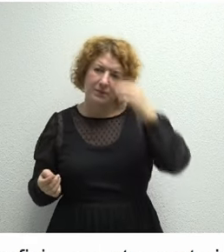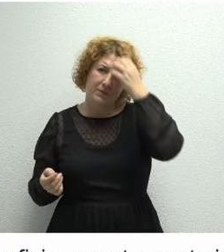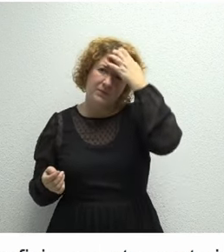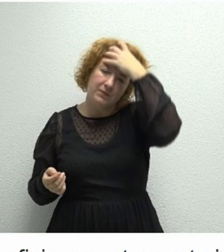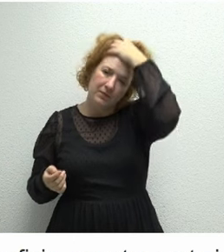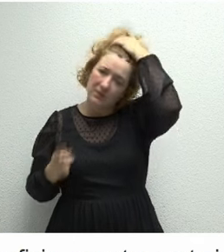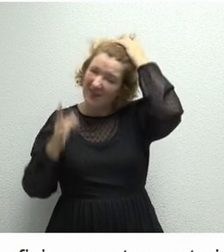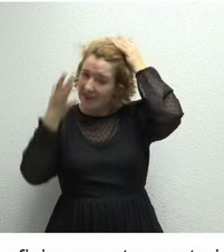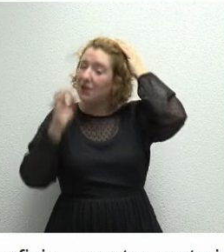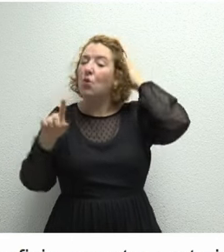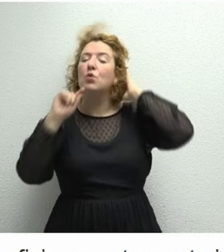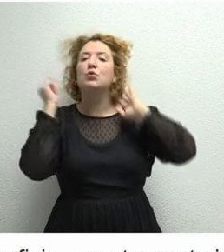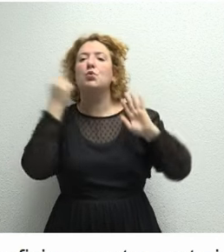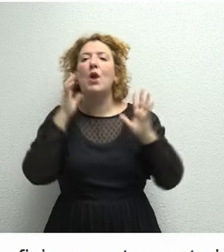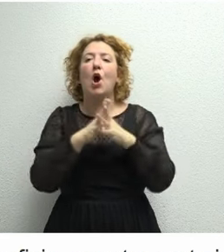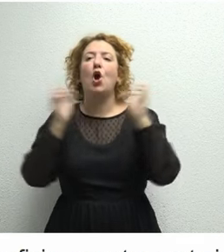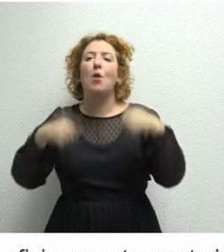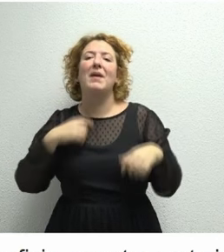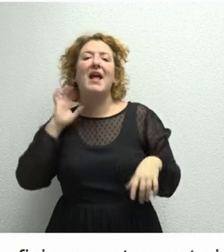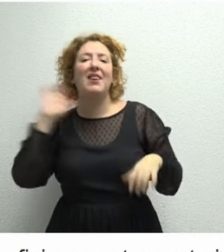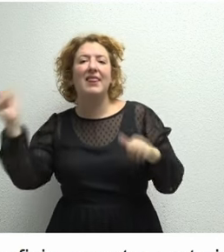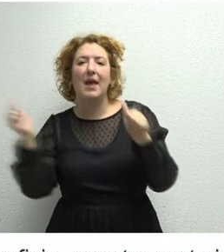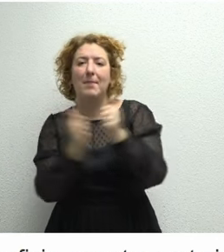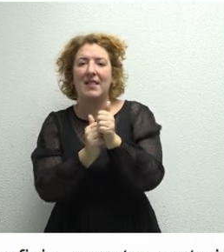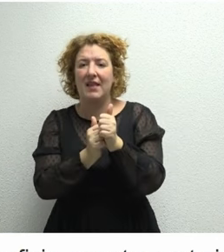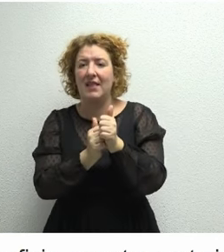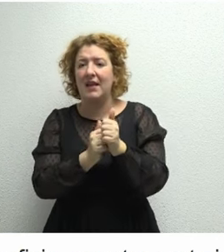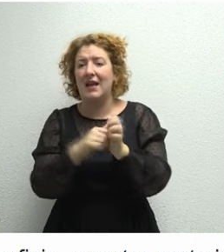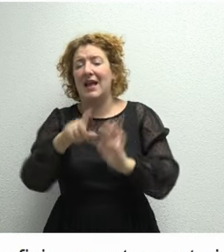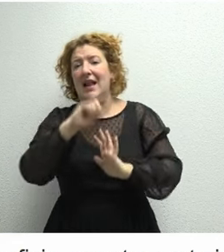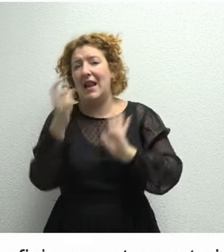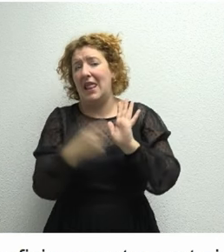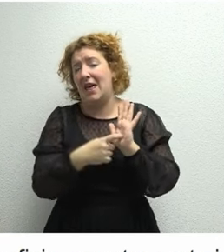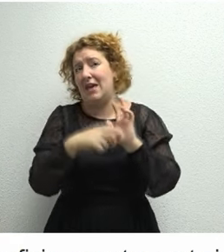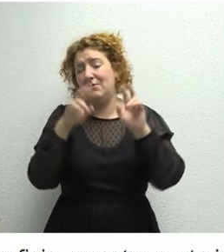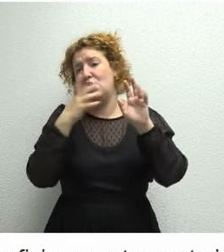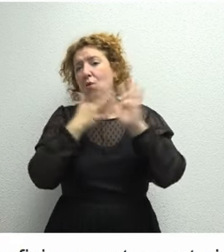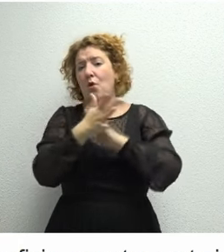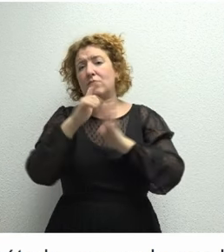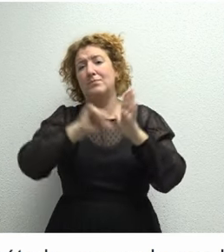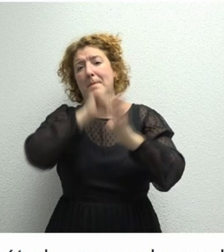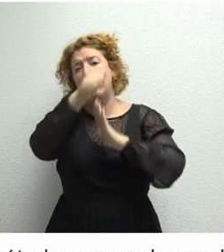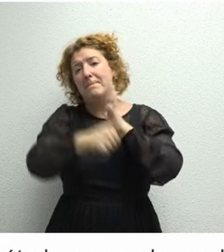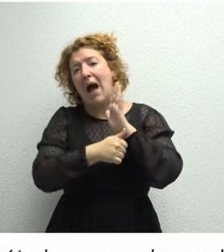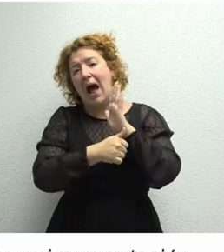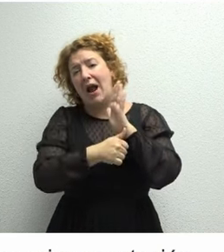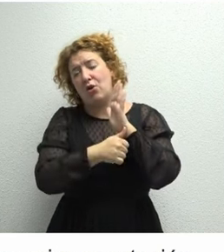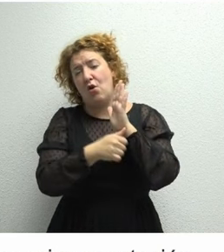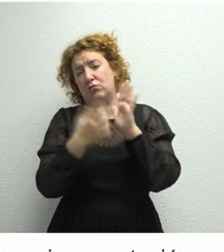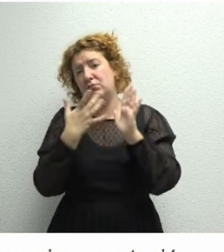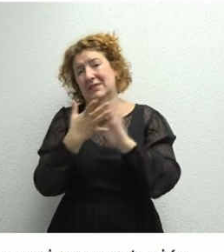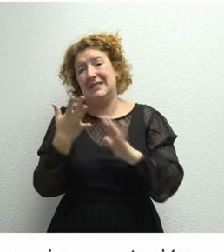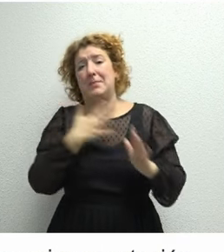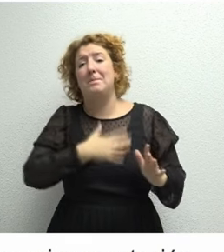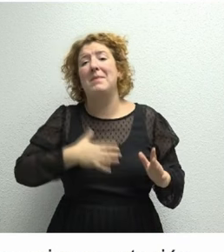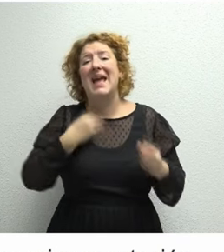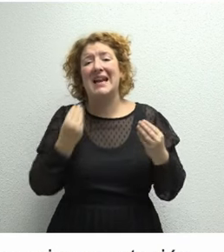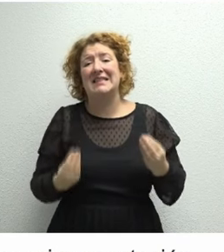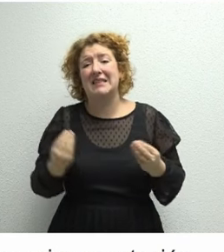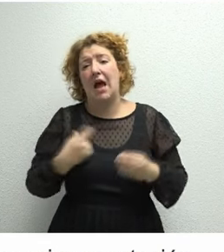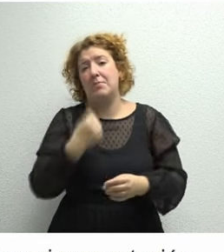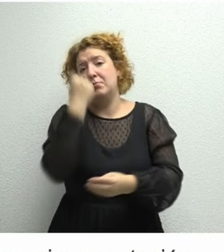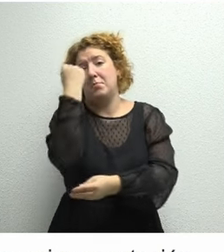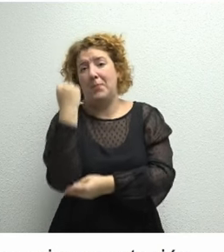va a resonar a todos el convenio de dependencia una ley a nivel marco una ley que crea un estado un Pilar del estado de bienestar un El